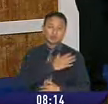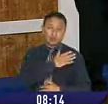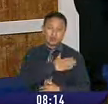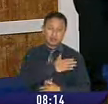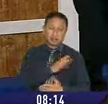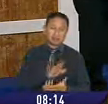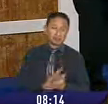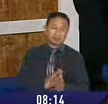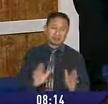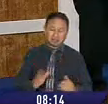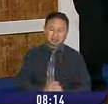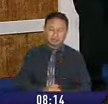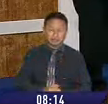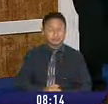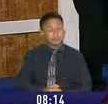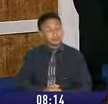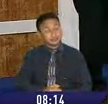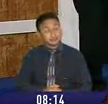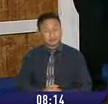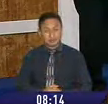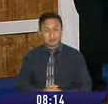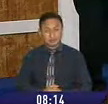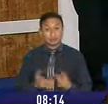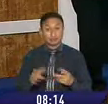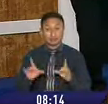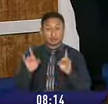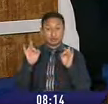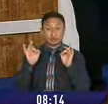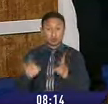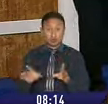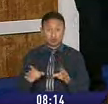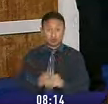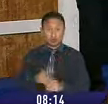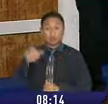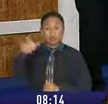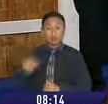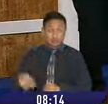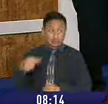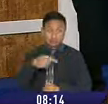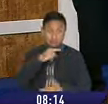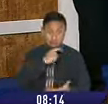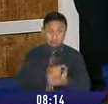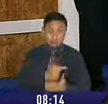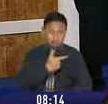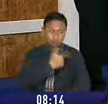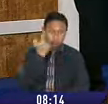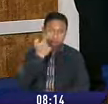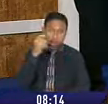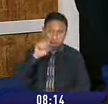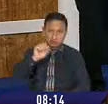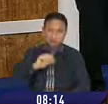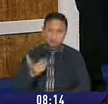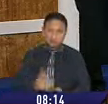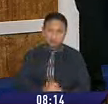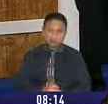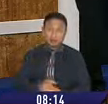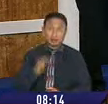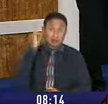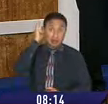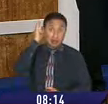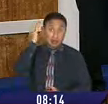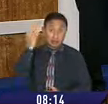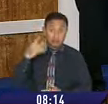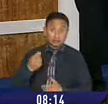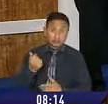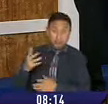confianza, sino con suerte. Sí, porque este individuo le disparó a la señora. La señora, claro, no quería